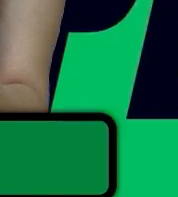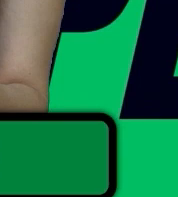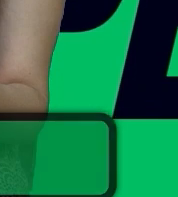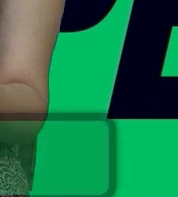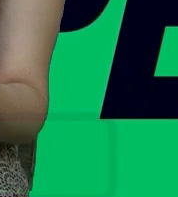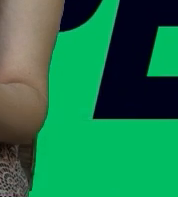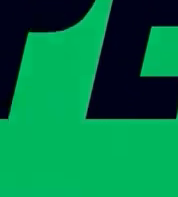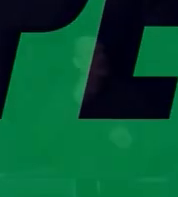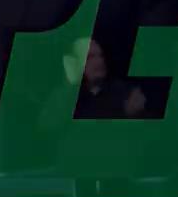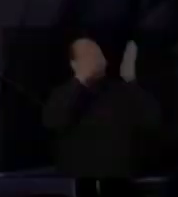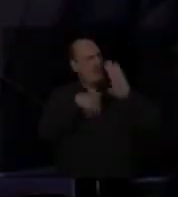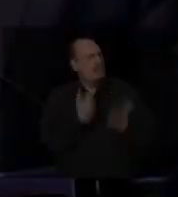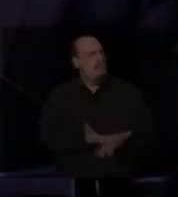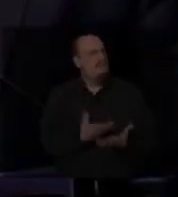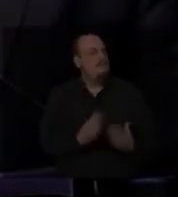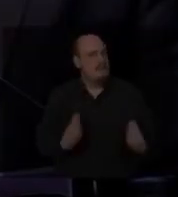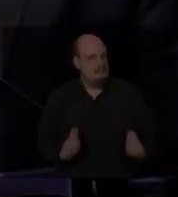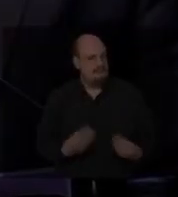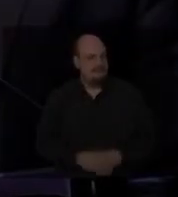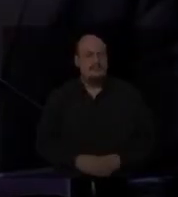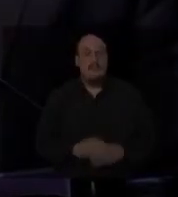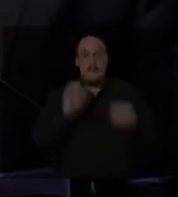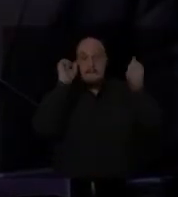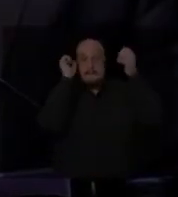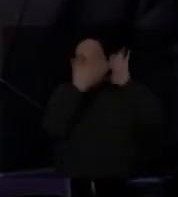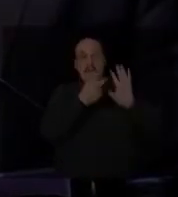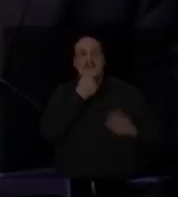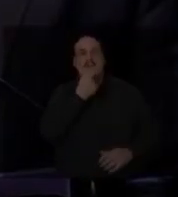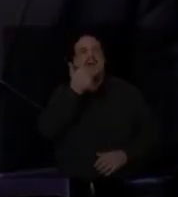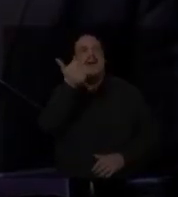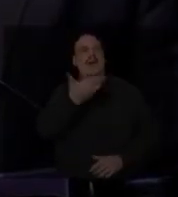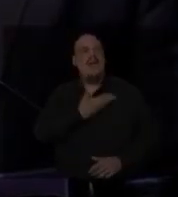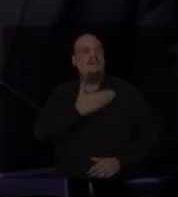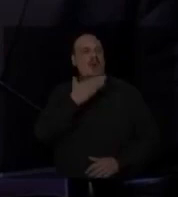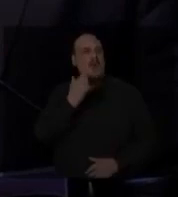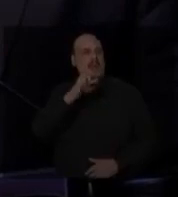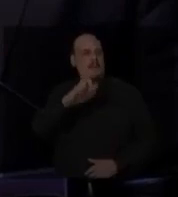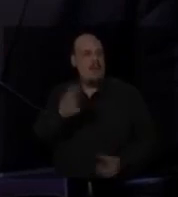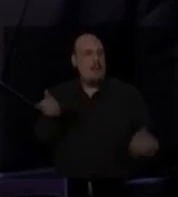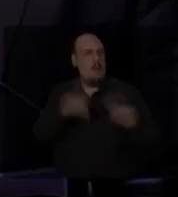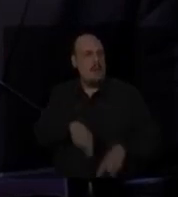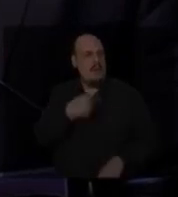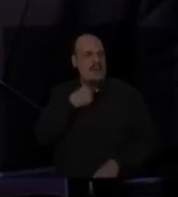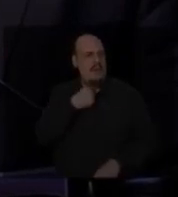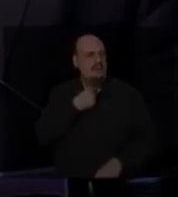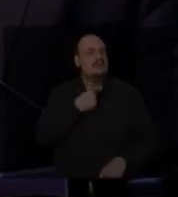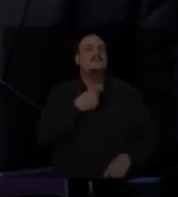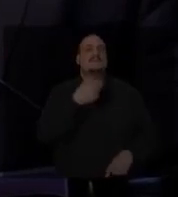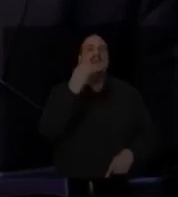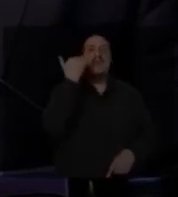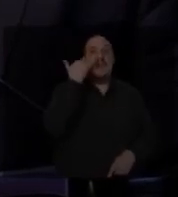análisis. Milei plantea la vuelta de las AFJP. Milei plantea la privatización de